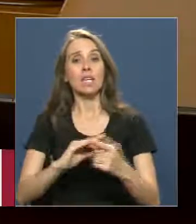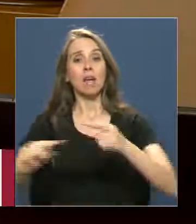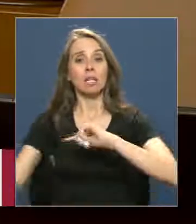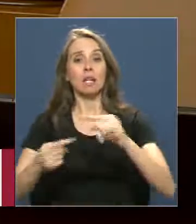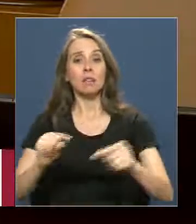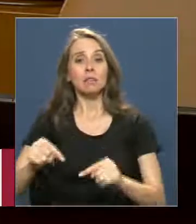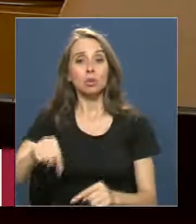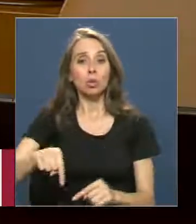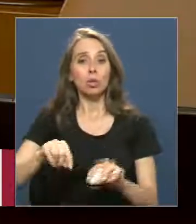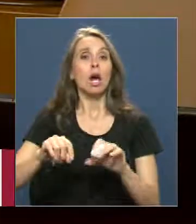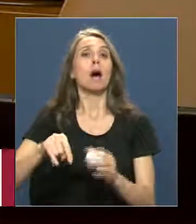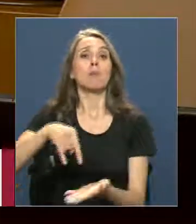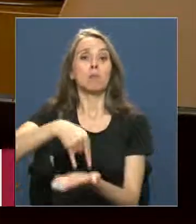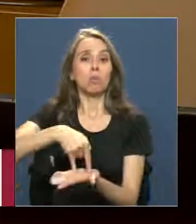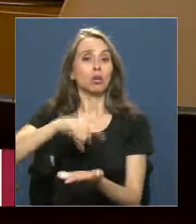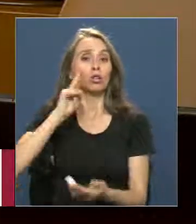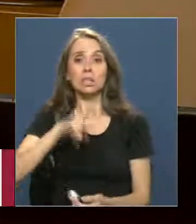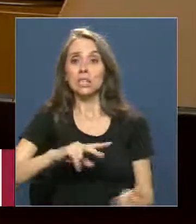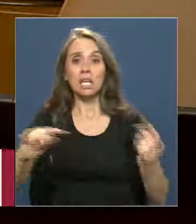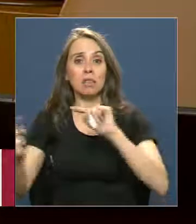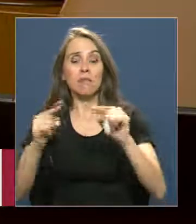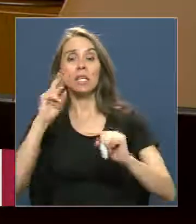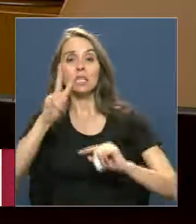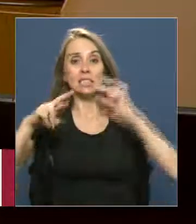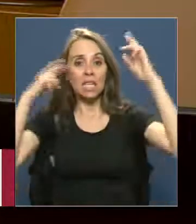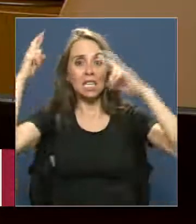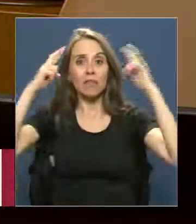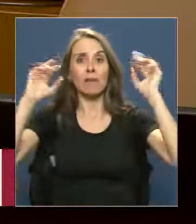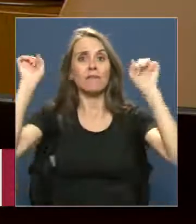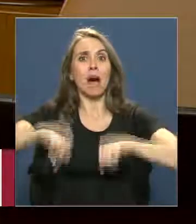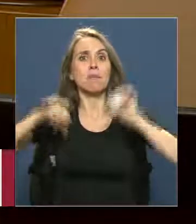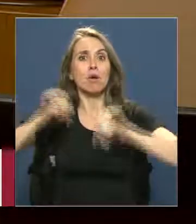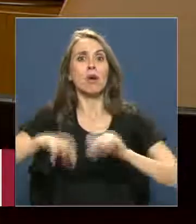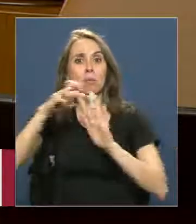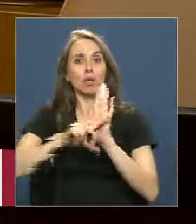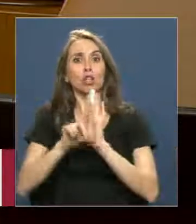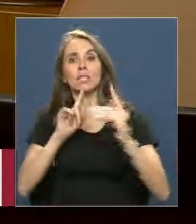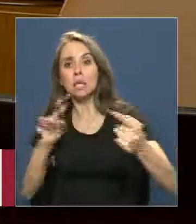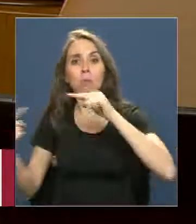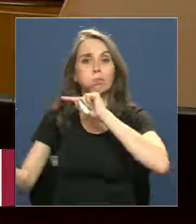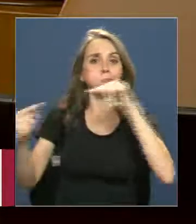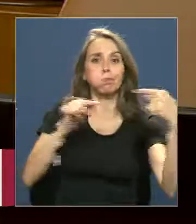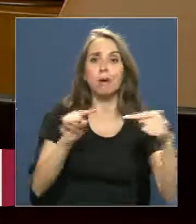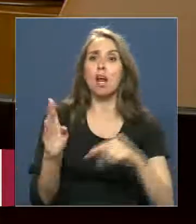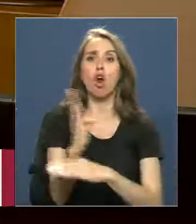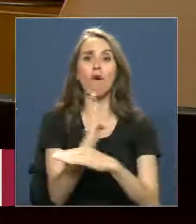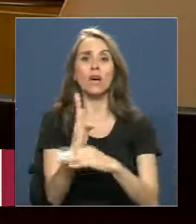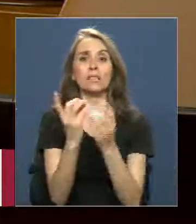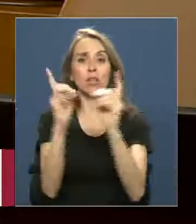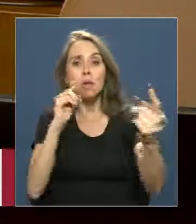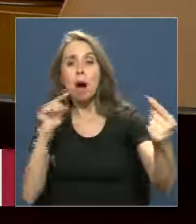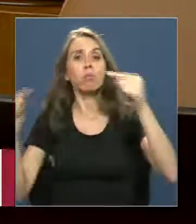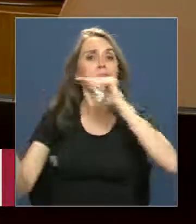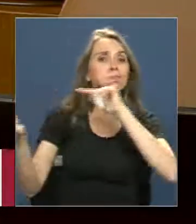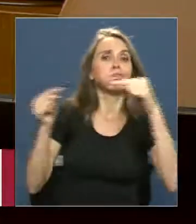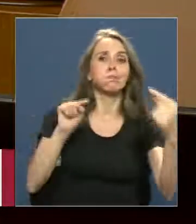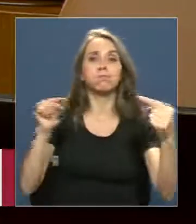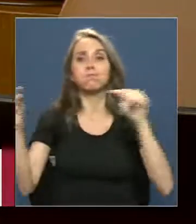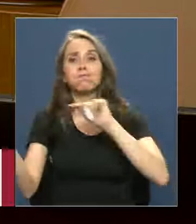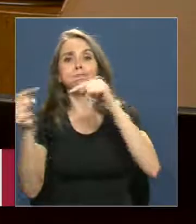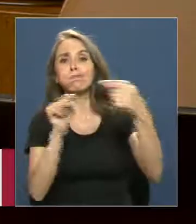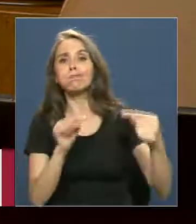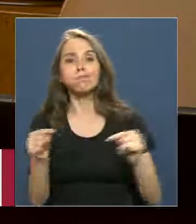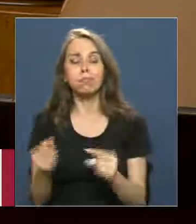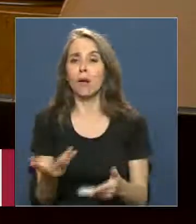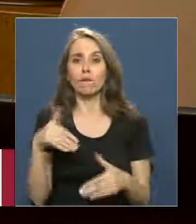proyectos sin debate, sin la reflexión, sin la deliberación. Lo esencial de una democracia es la deliberación. Y resulta